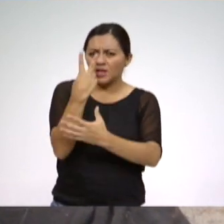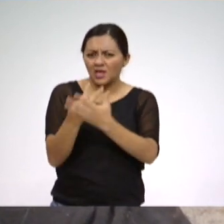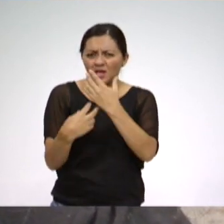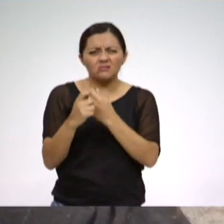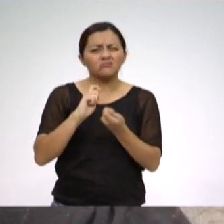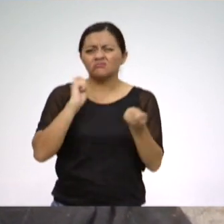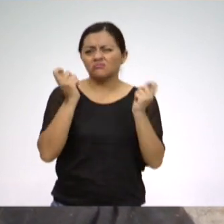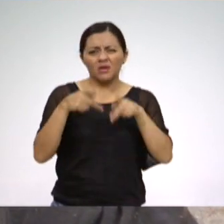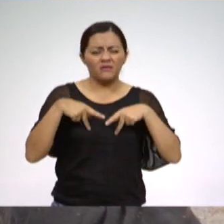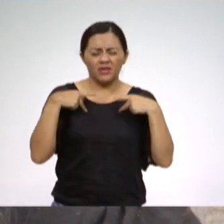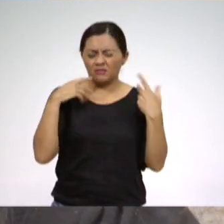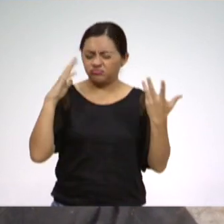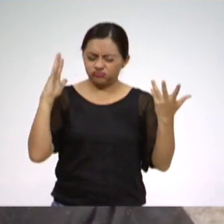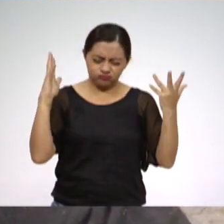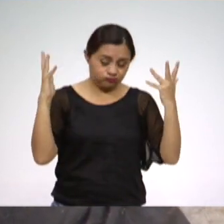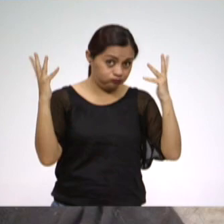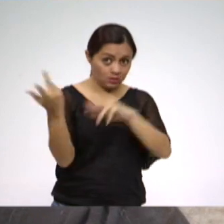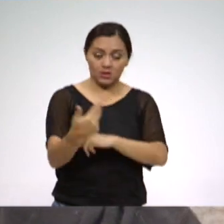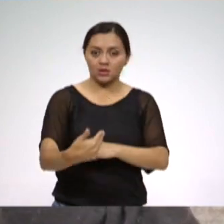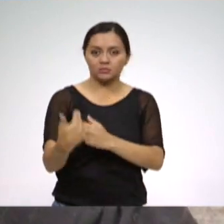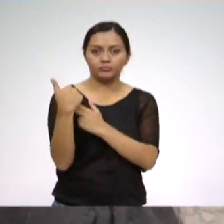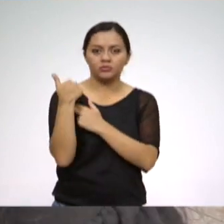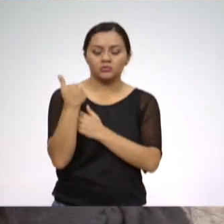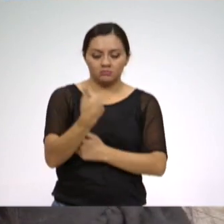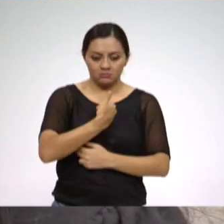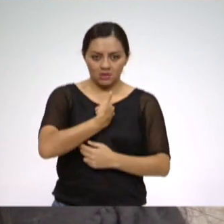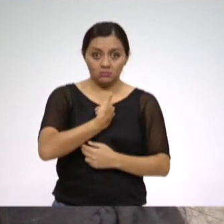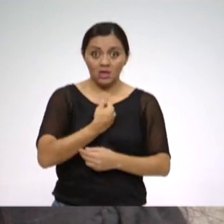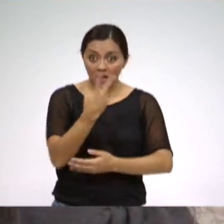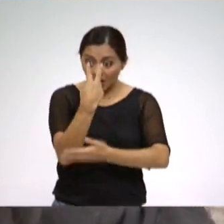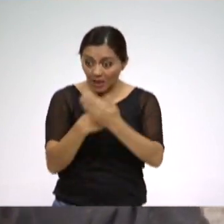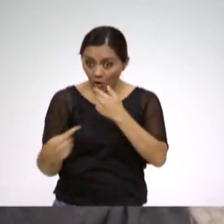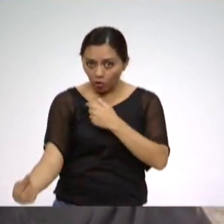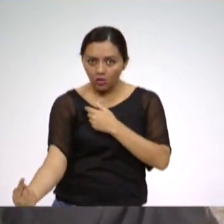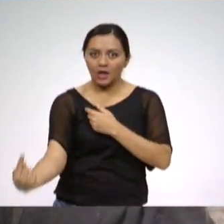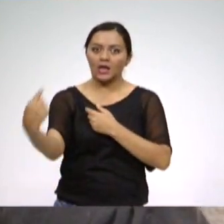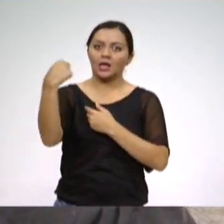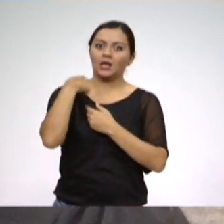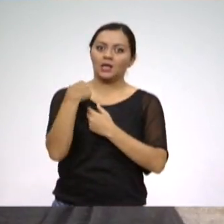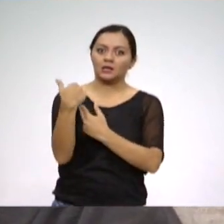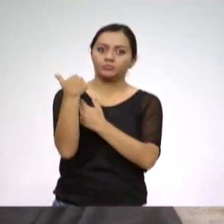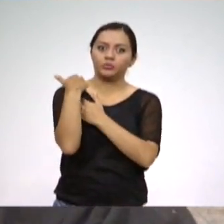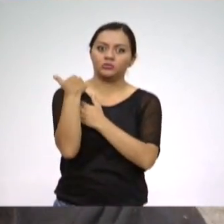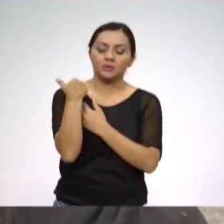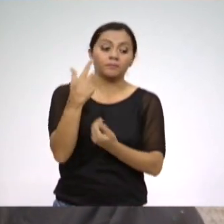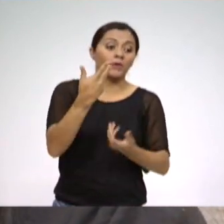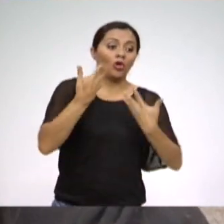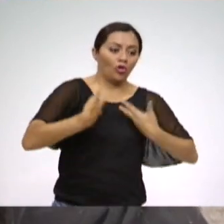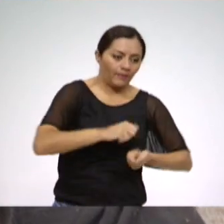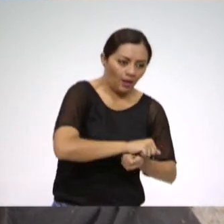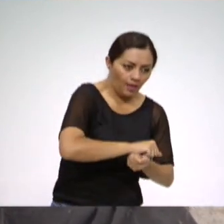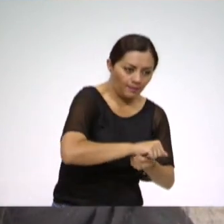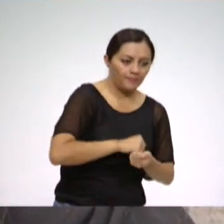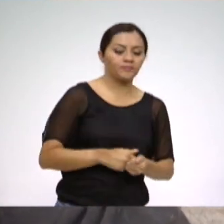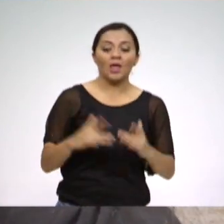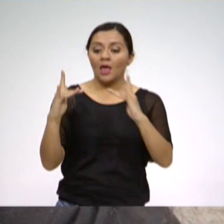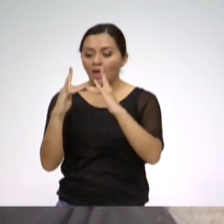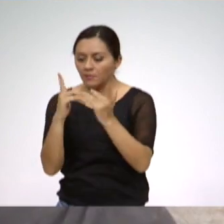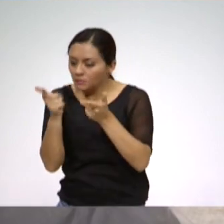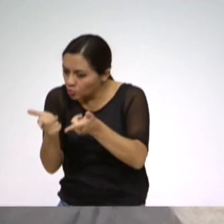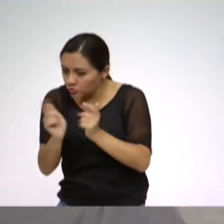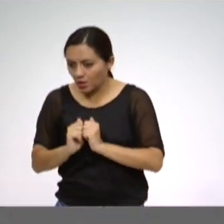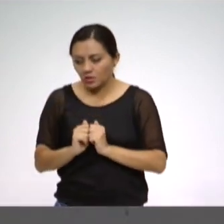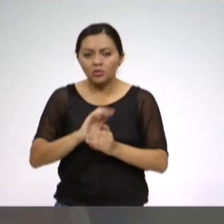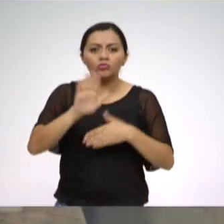cambia totalmente porque ya es responsabilidad de uno. Ahora los hijos son los que ahora la ropa por ahí, la comida, uno a la cama, o sea, cambian